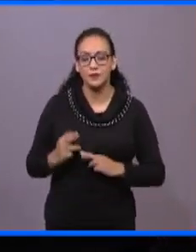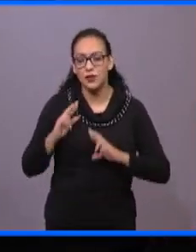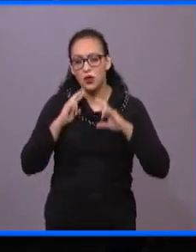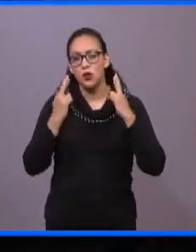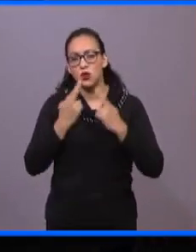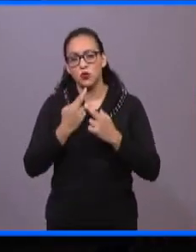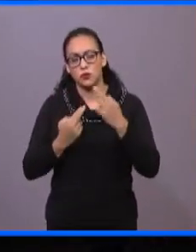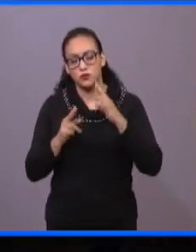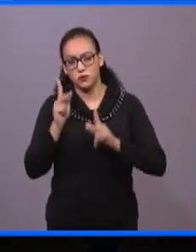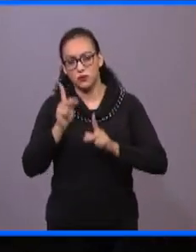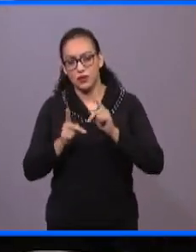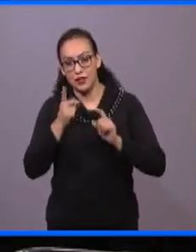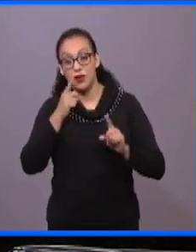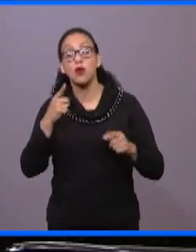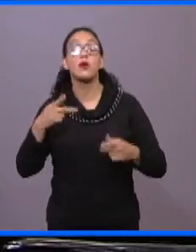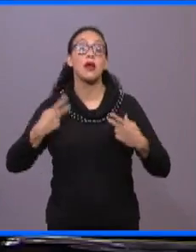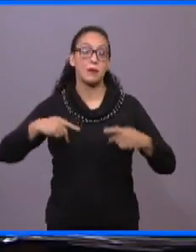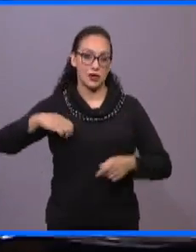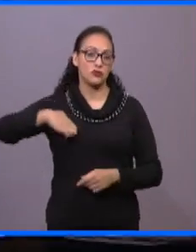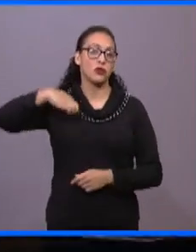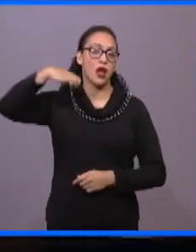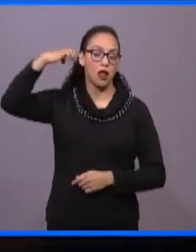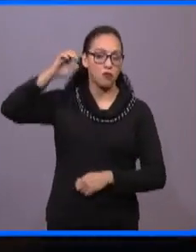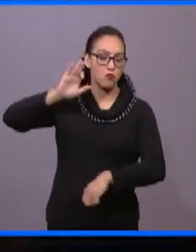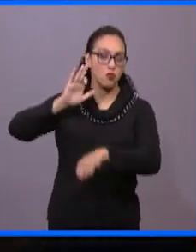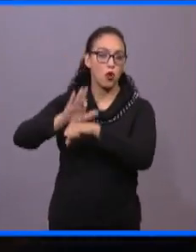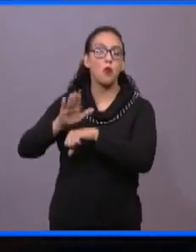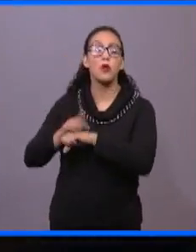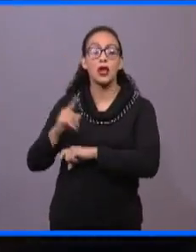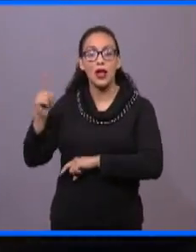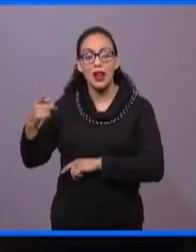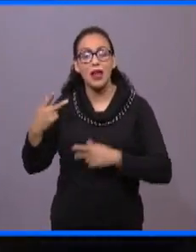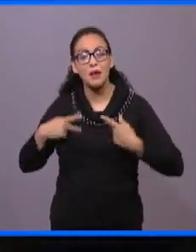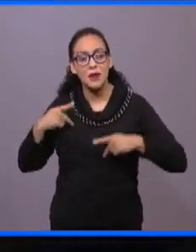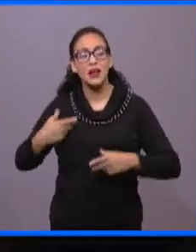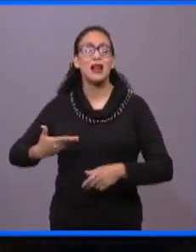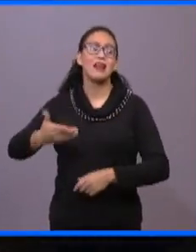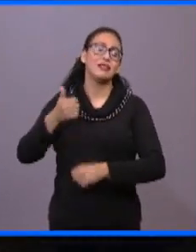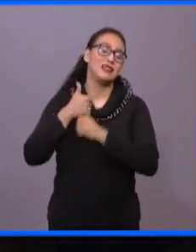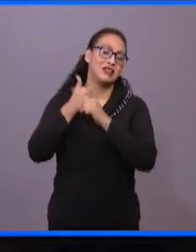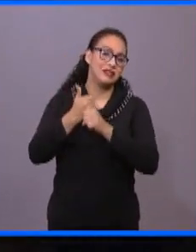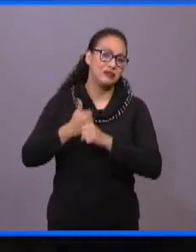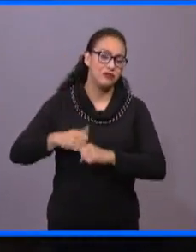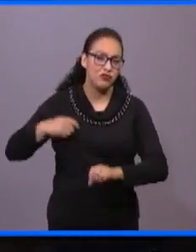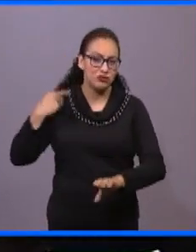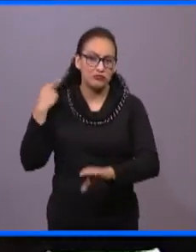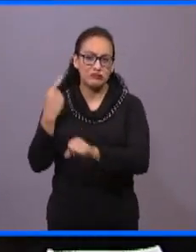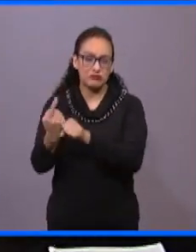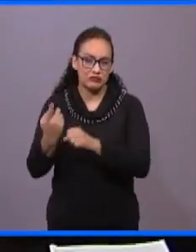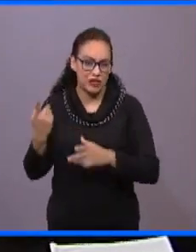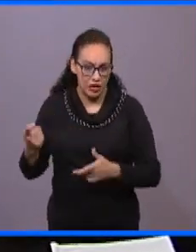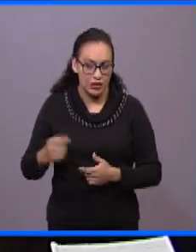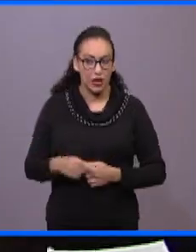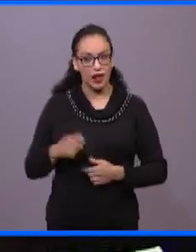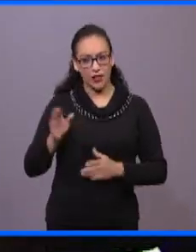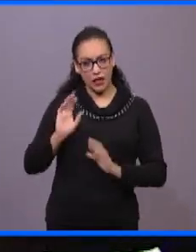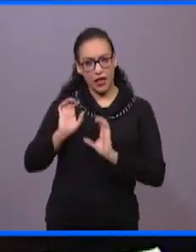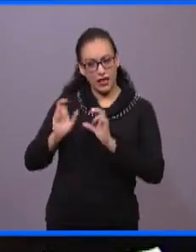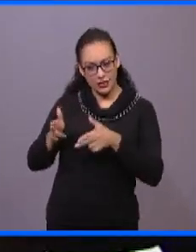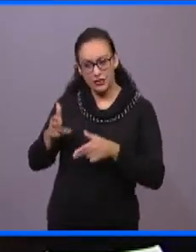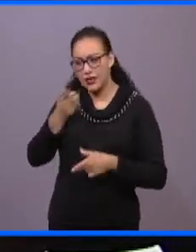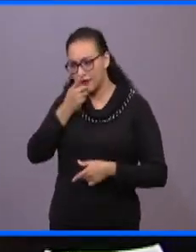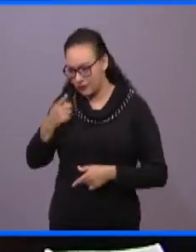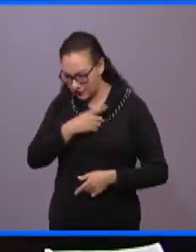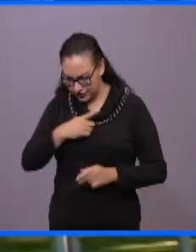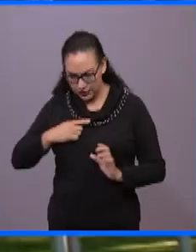la Corte amparó a una persona adulta mayor sobreviviente de tortura sexual y que se encuentra privada de la libertad en Chiapas para que las autoridades cumplan